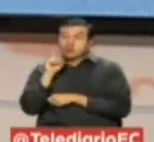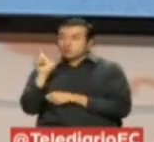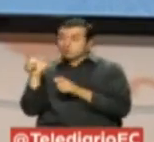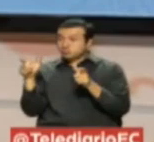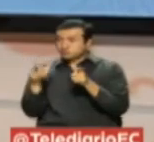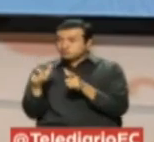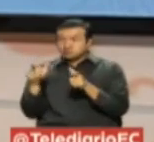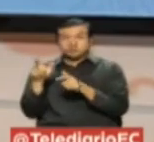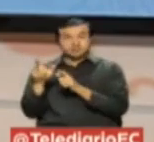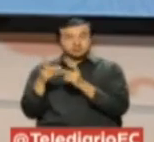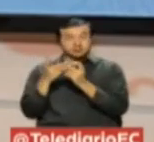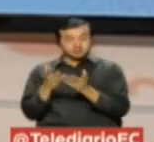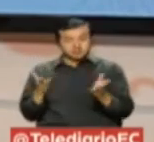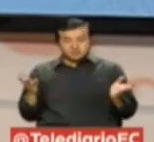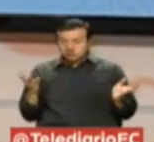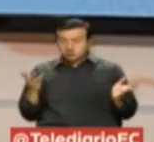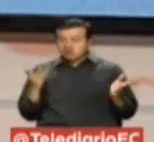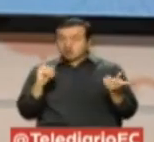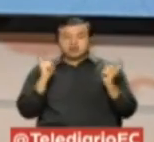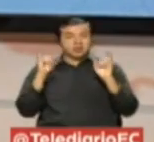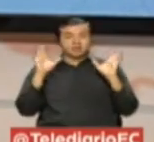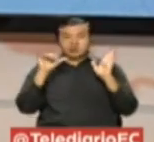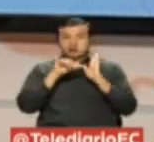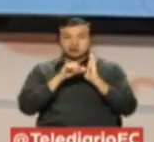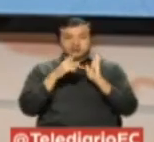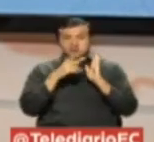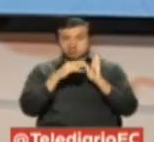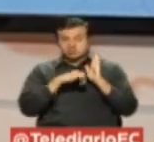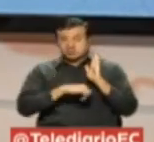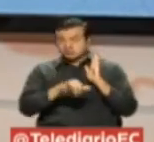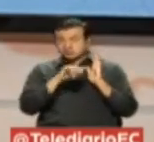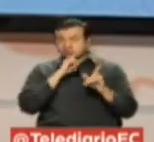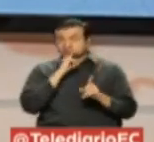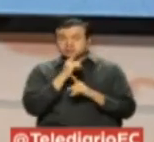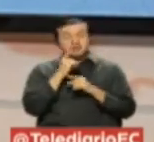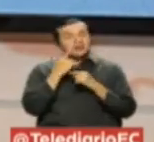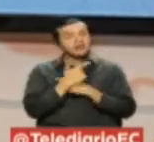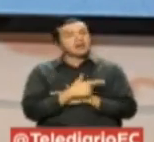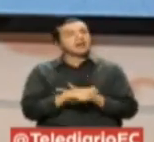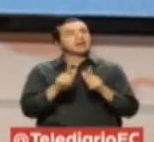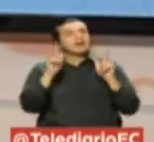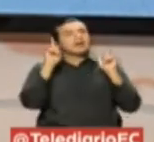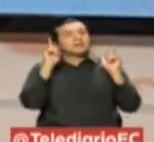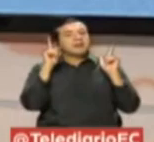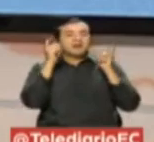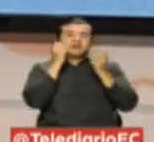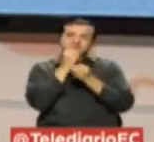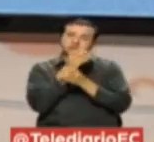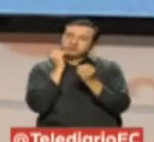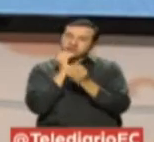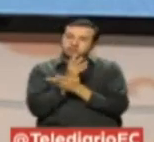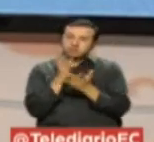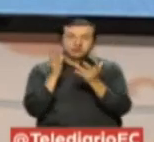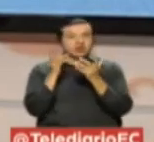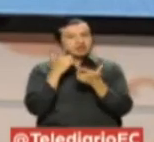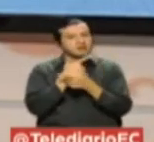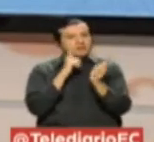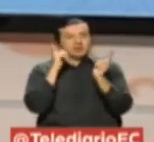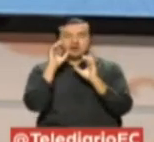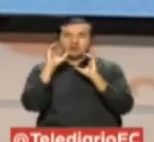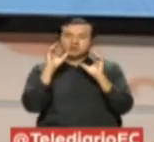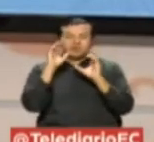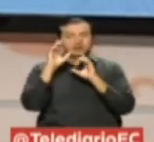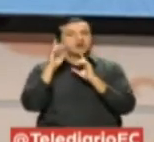similares un cierto y eso no ha variado el artículo está ahí o sea ahí la libertad de expresión de comunicación y de